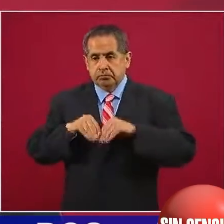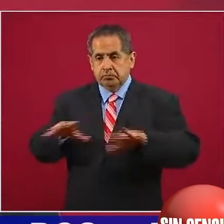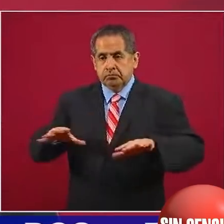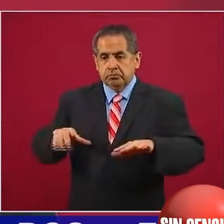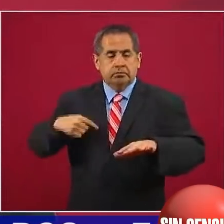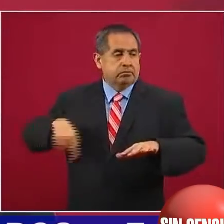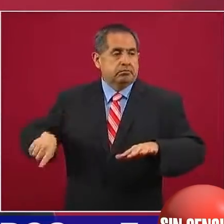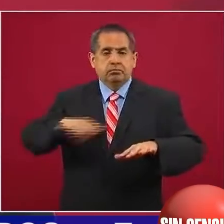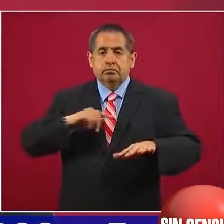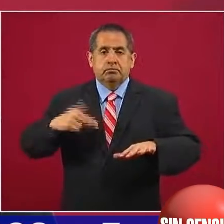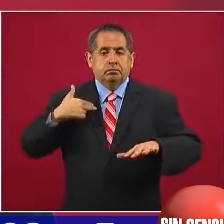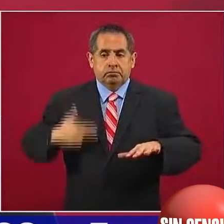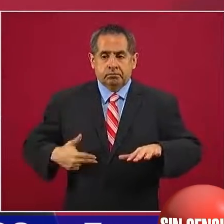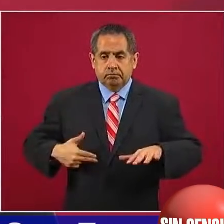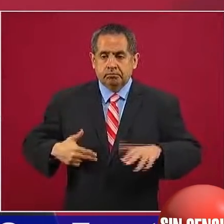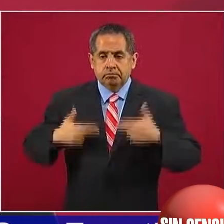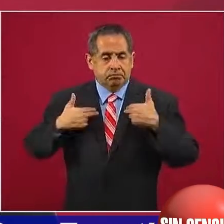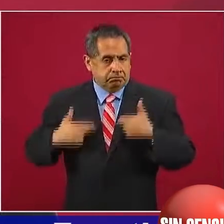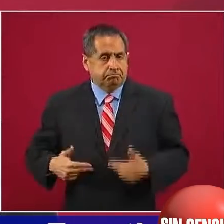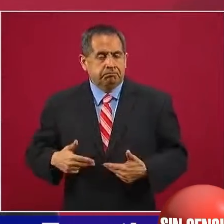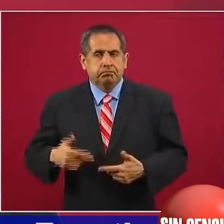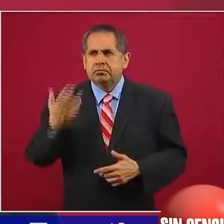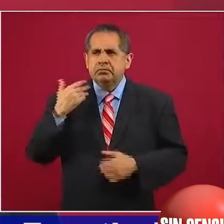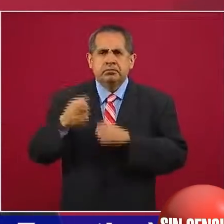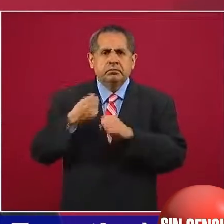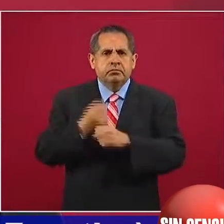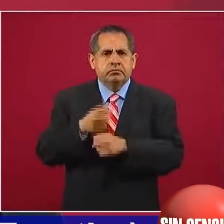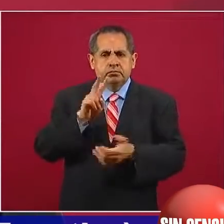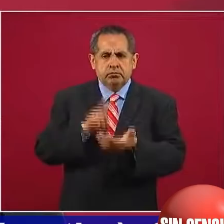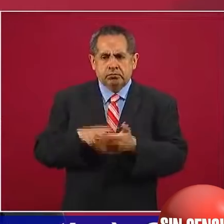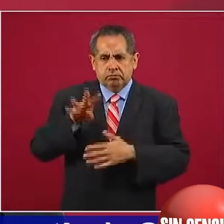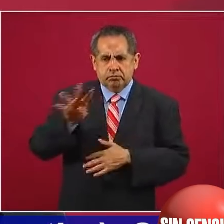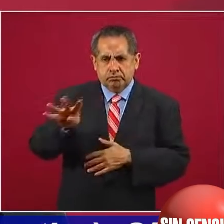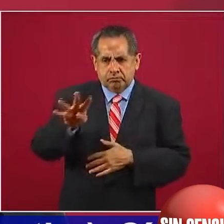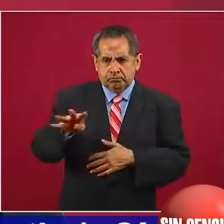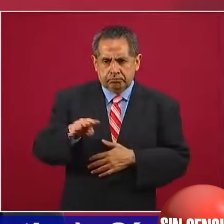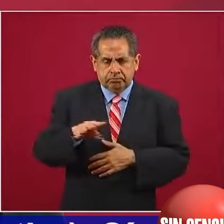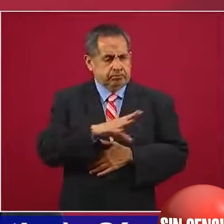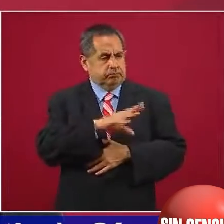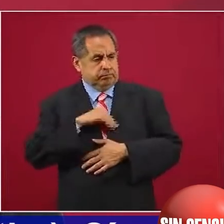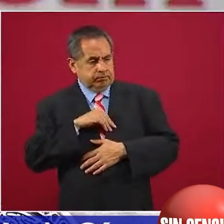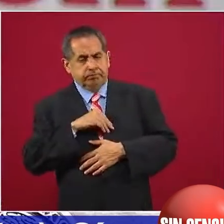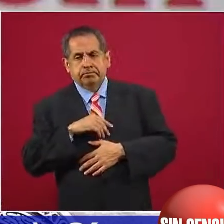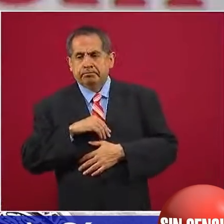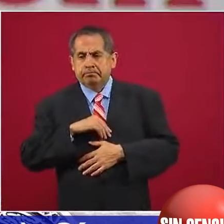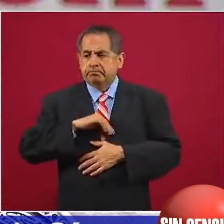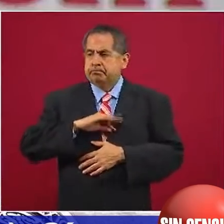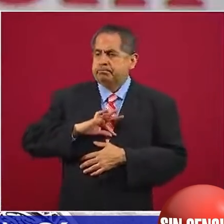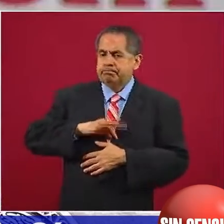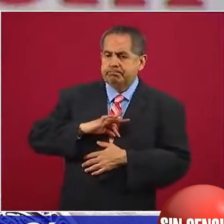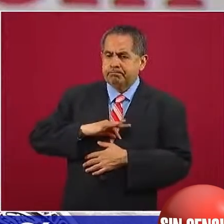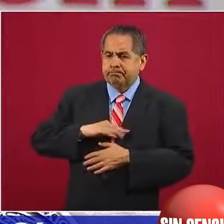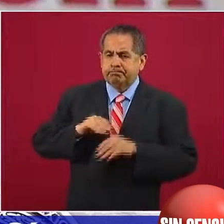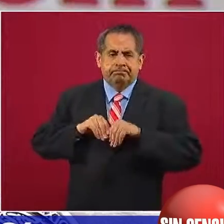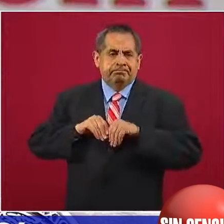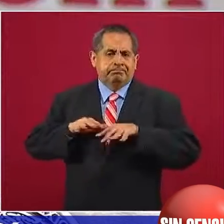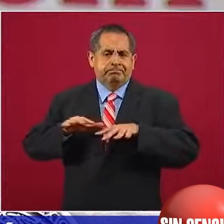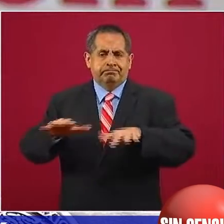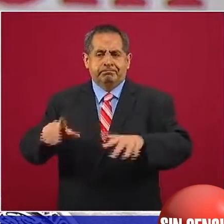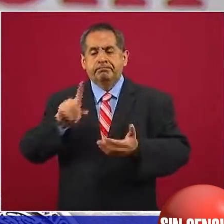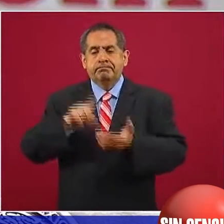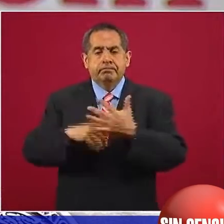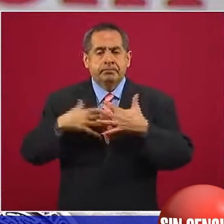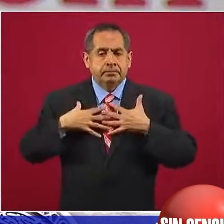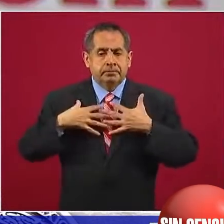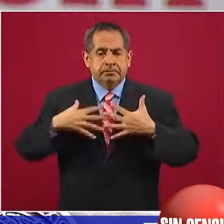especie humana, a fines del 2019, causa un daño muy importante a los